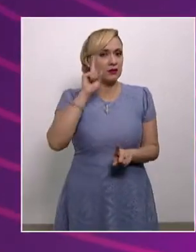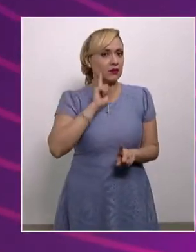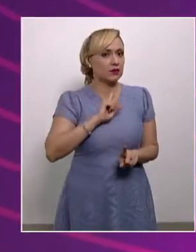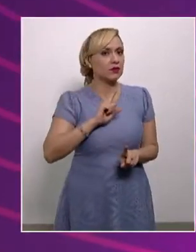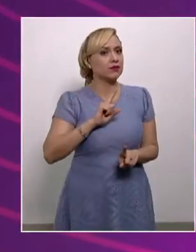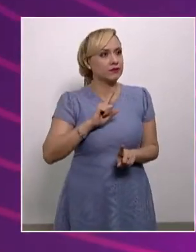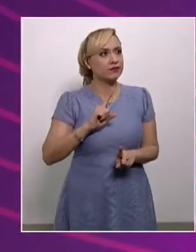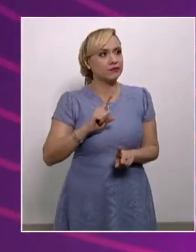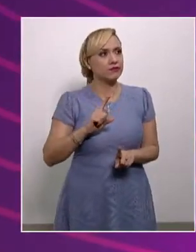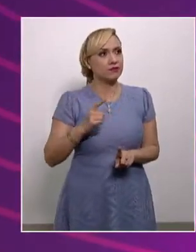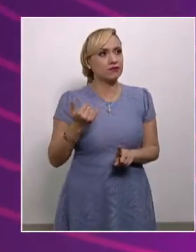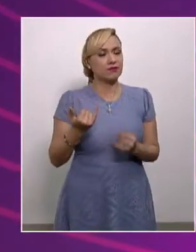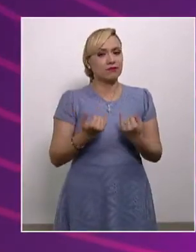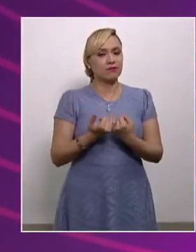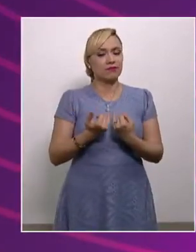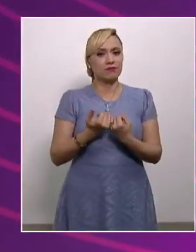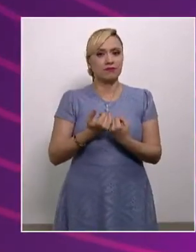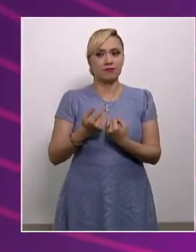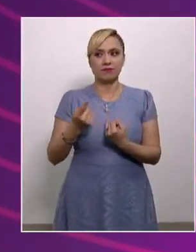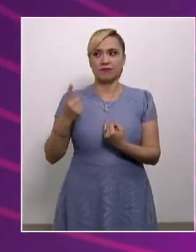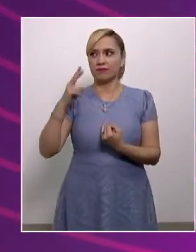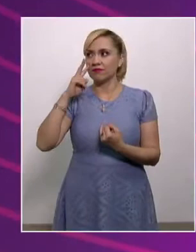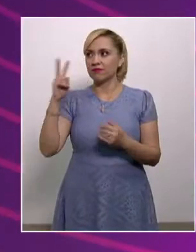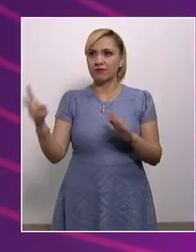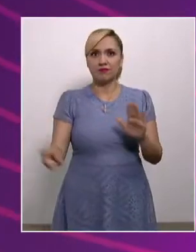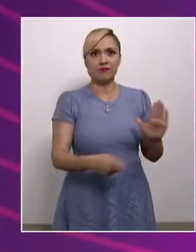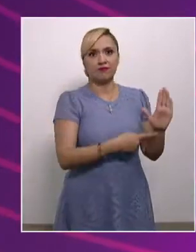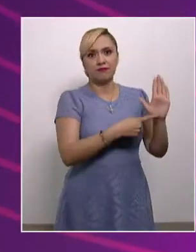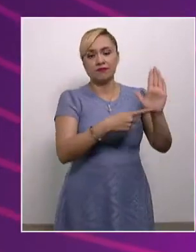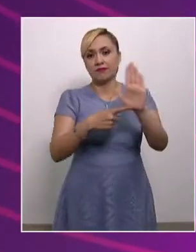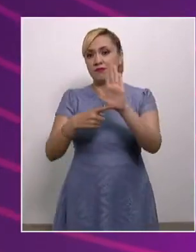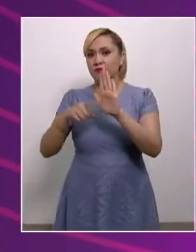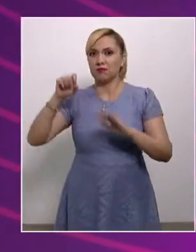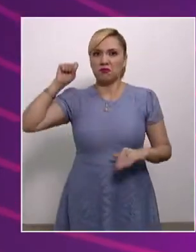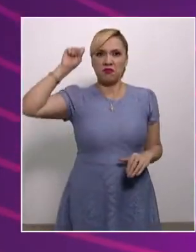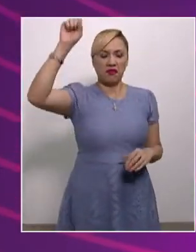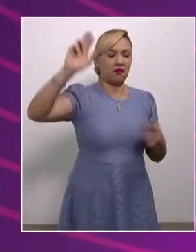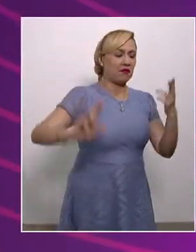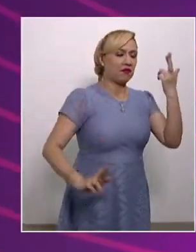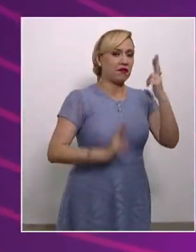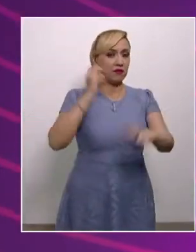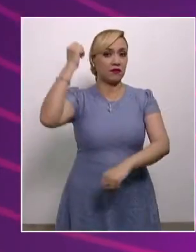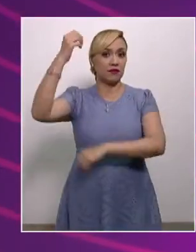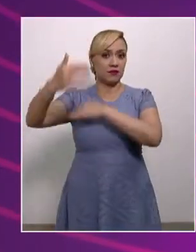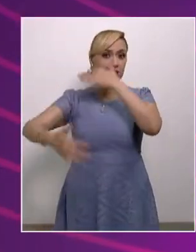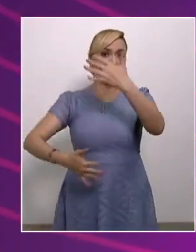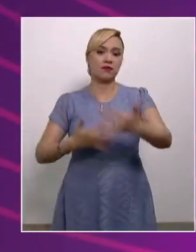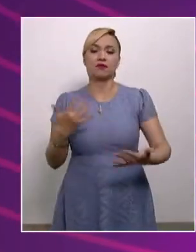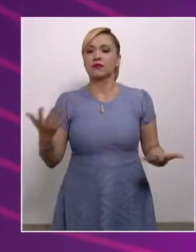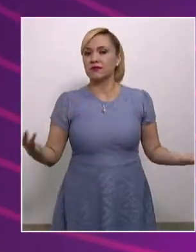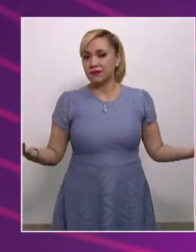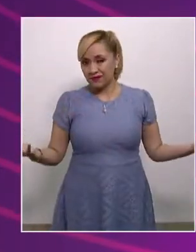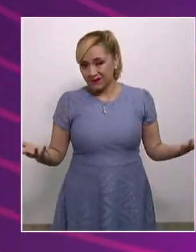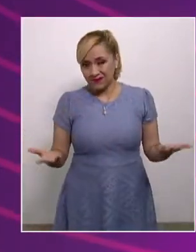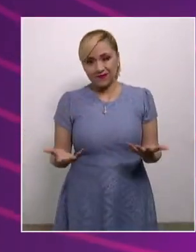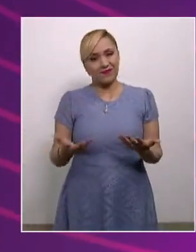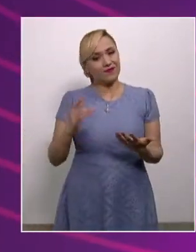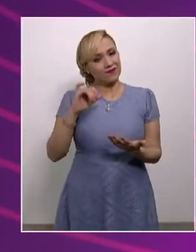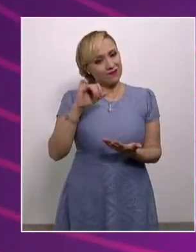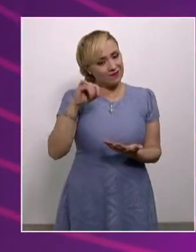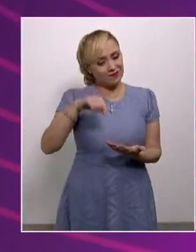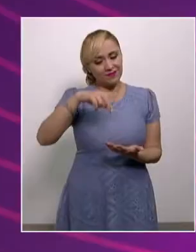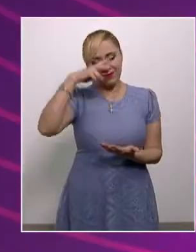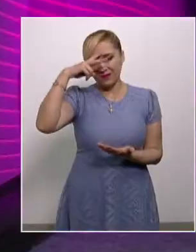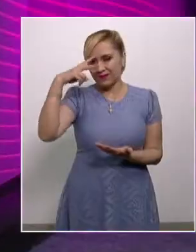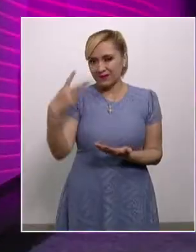estos días, ¿no? Con mucha visibilidad, pero también tenemos un tema de violencia contra las mujeres, ¿no? O sea, eso también